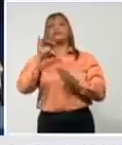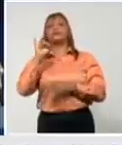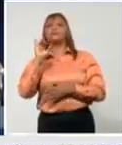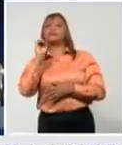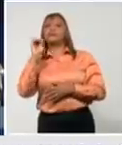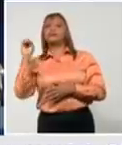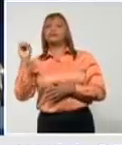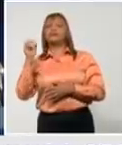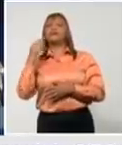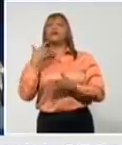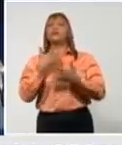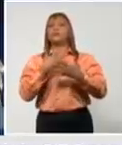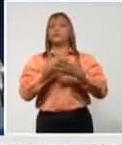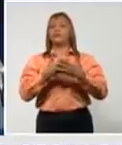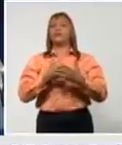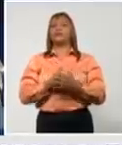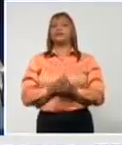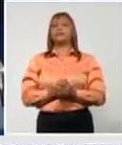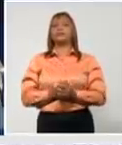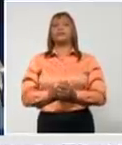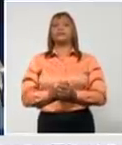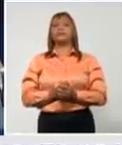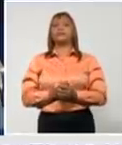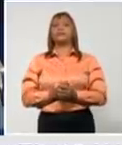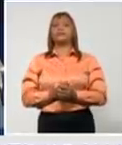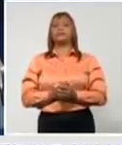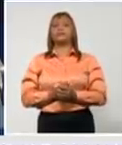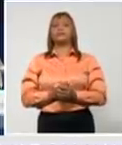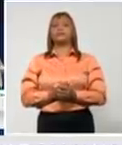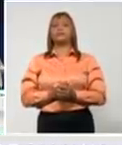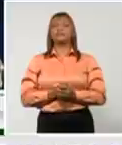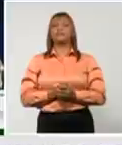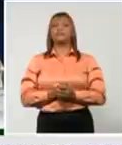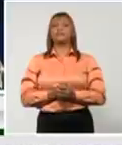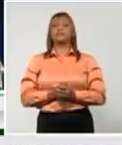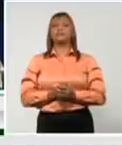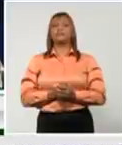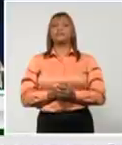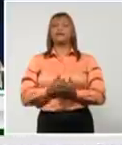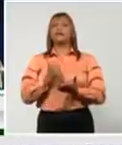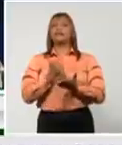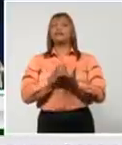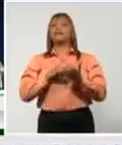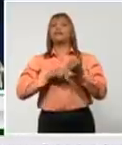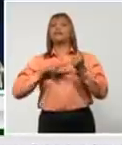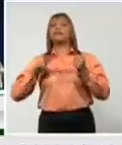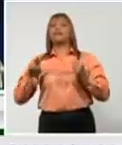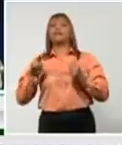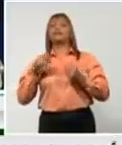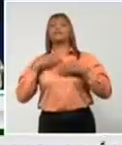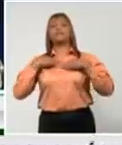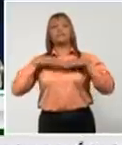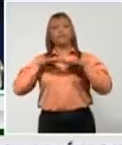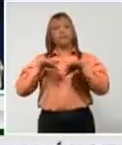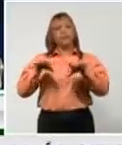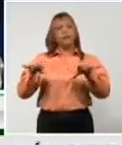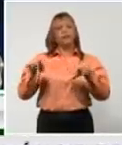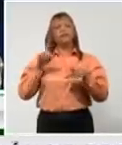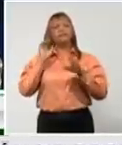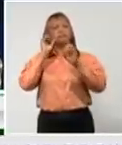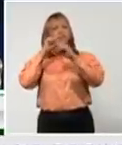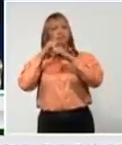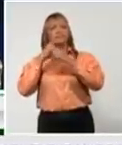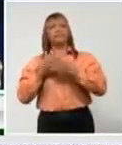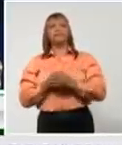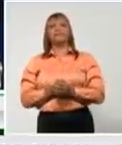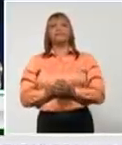2.745 muestras. En los del Centro Provincial de Higiene, Epidemiología y Microbiología